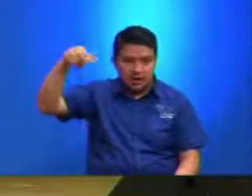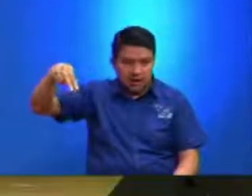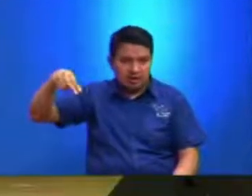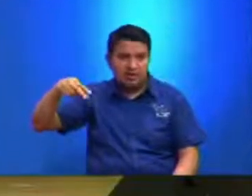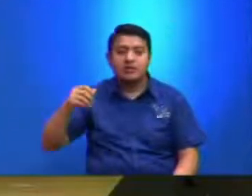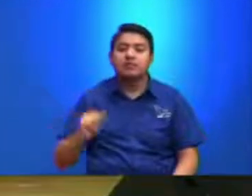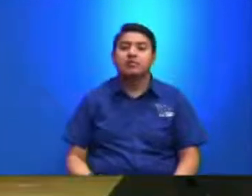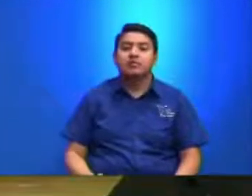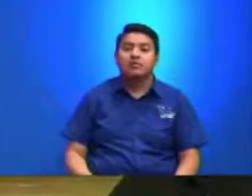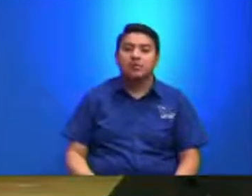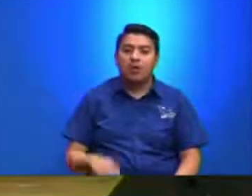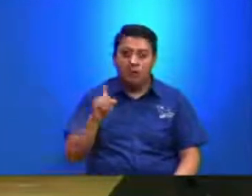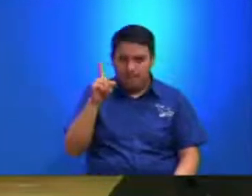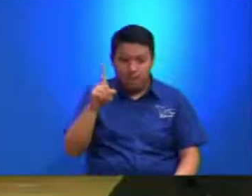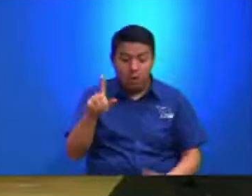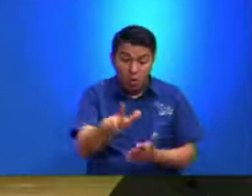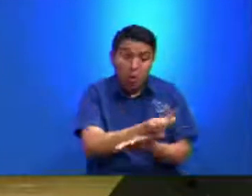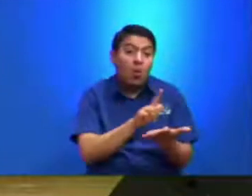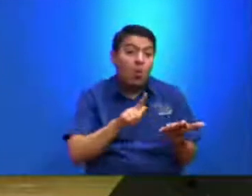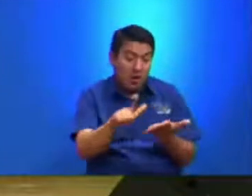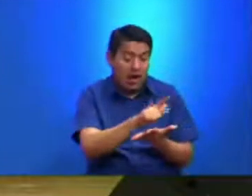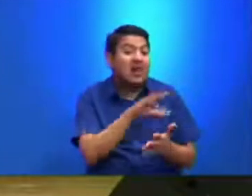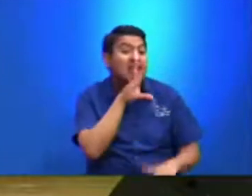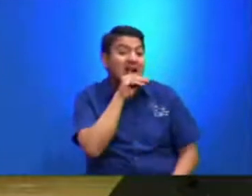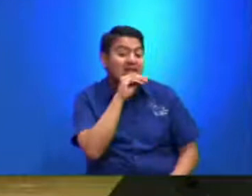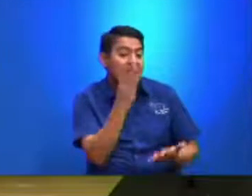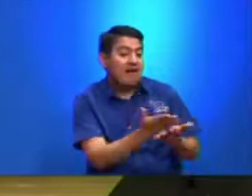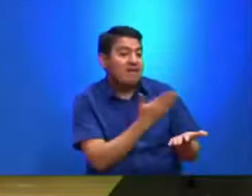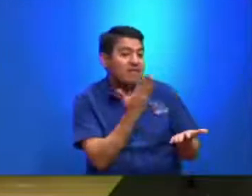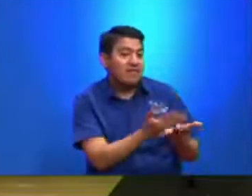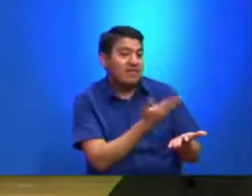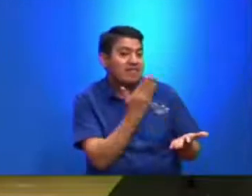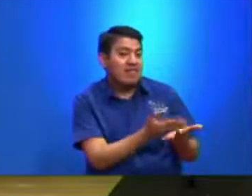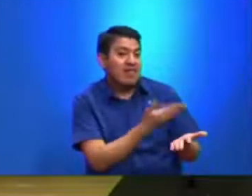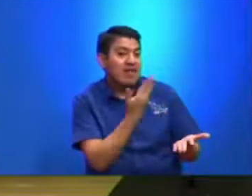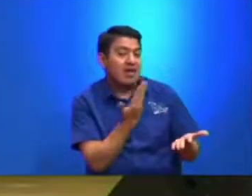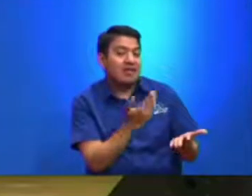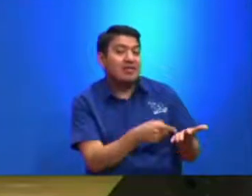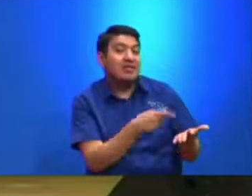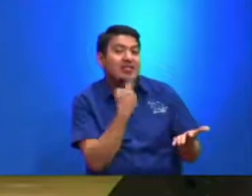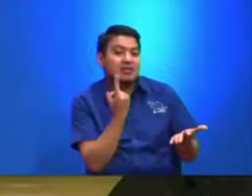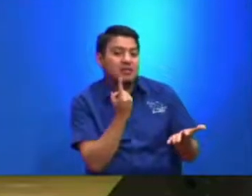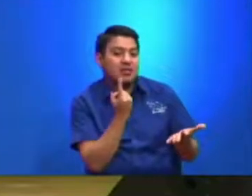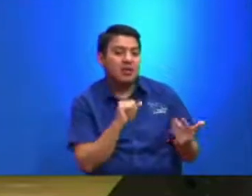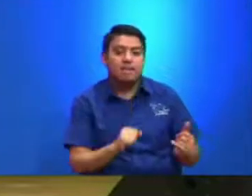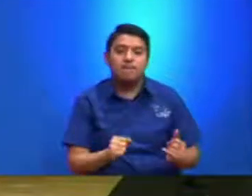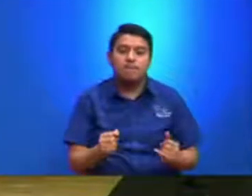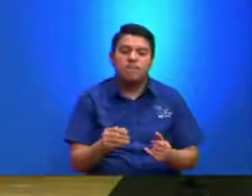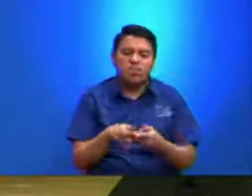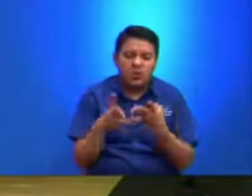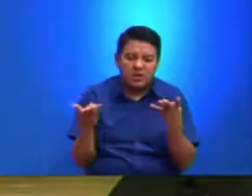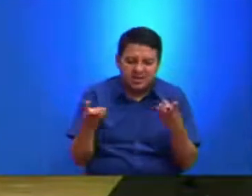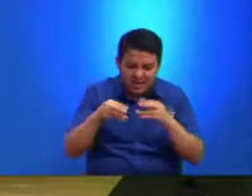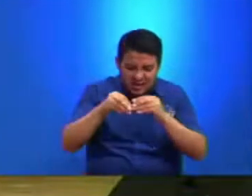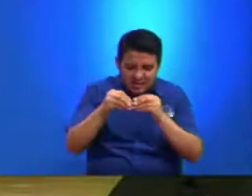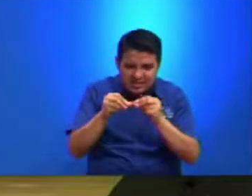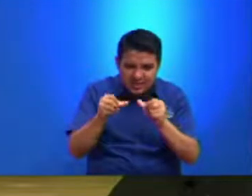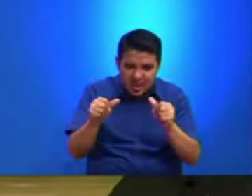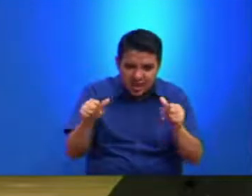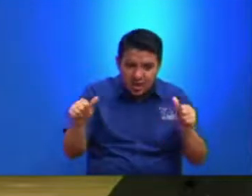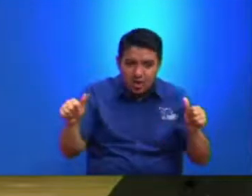tres significados, bueno, tiene varios significados, pero los que les vamos a enfocar son tres. Muy seco quiere